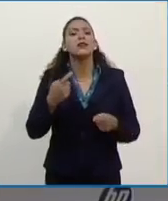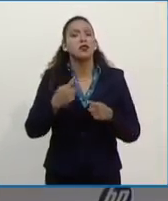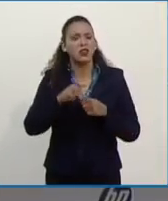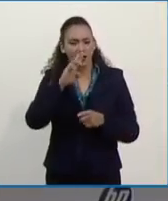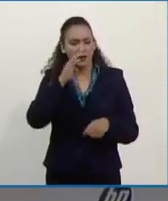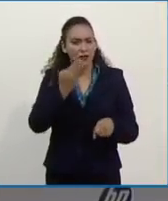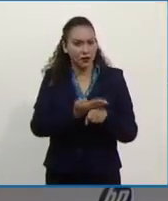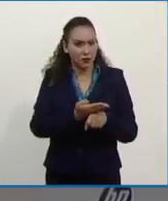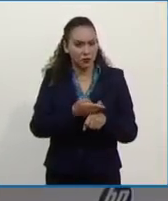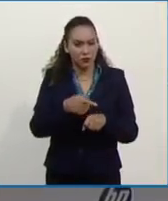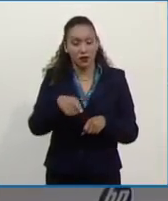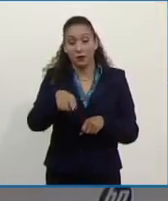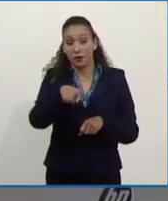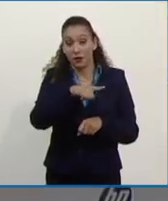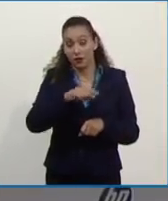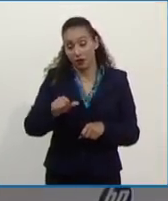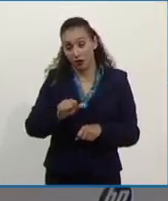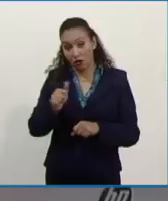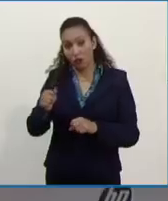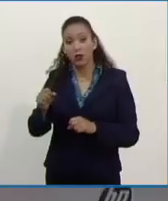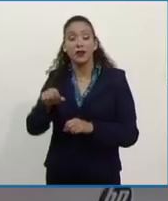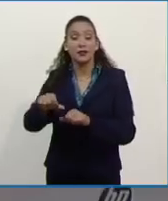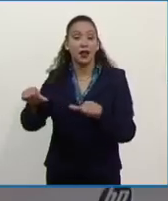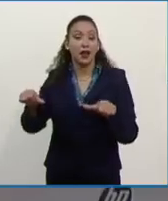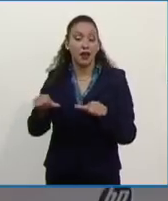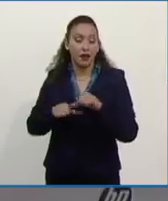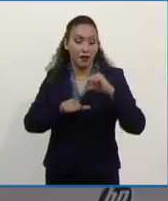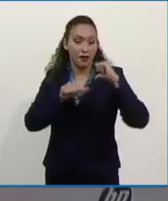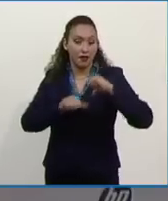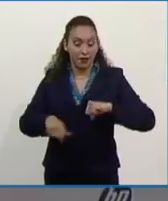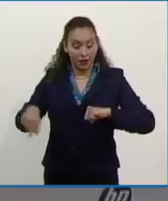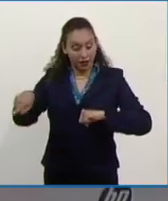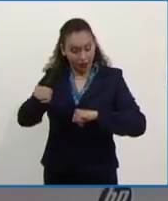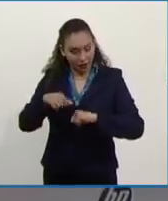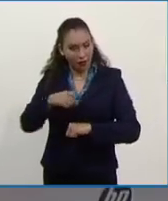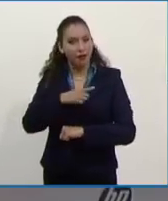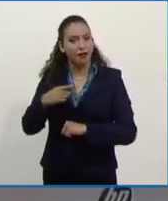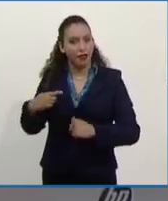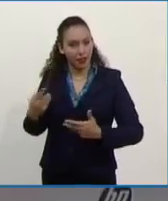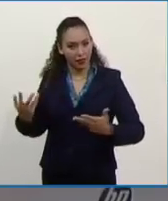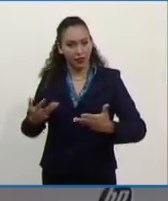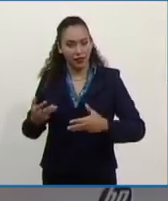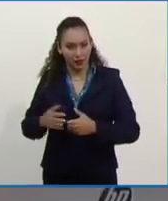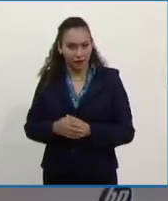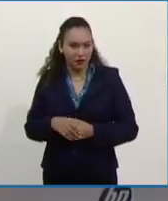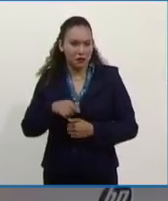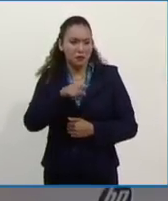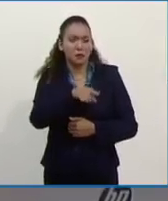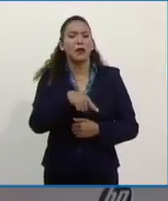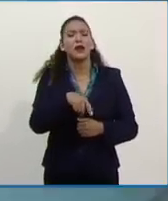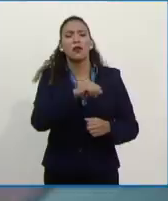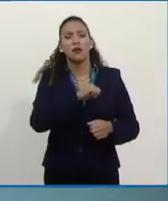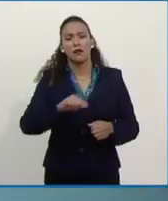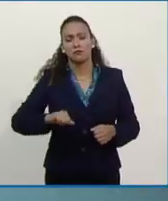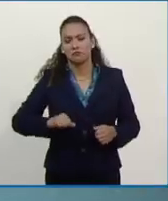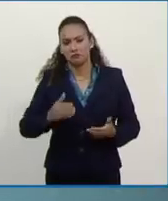responsabilidad y obligación de las áreas correspondientes de la Secretaría de Seguridad Ciudadana de la Ciudad de